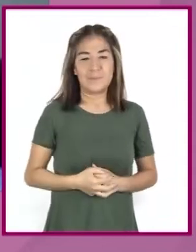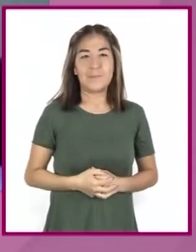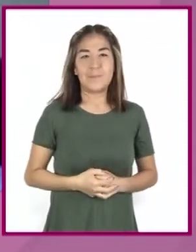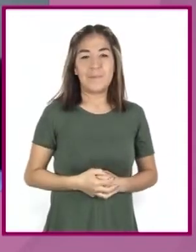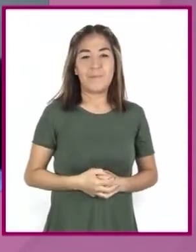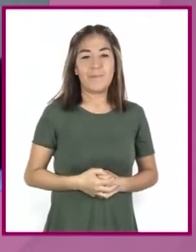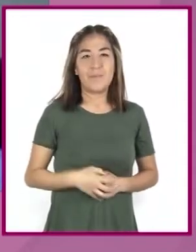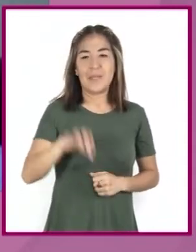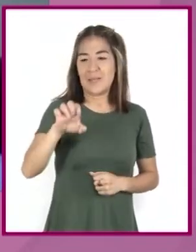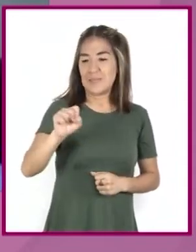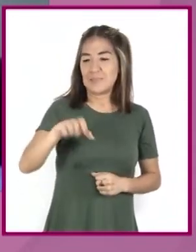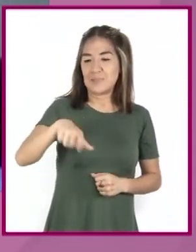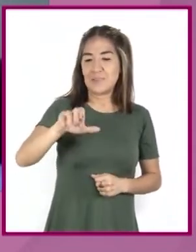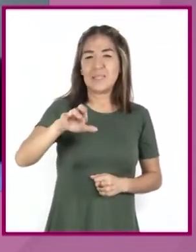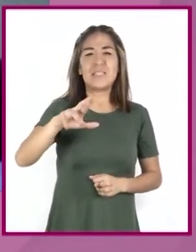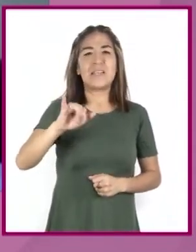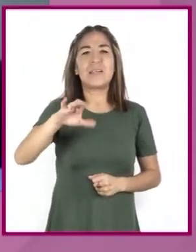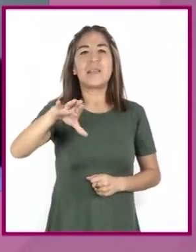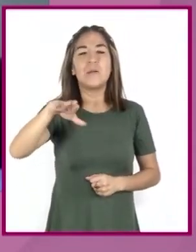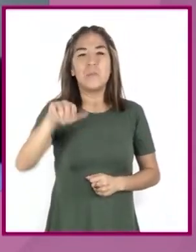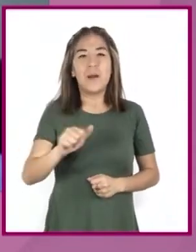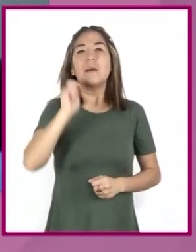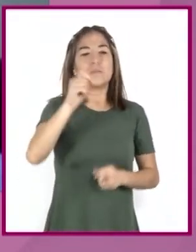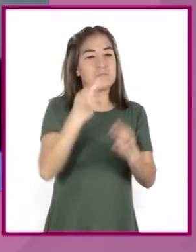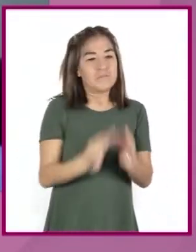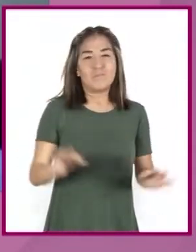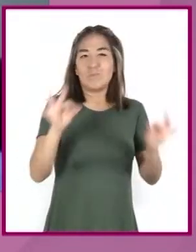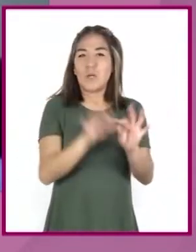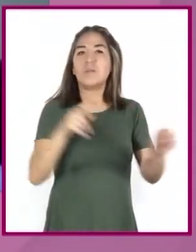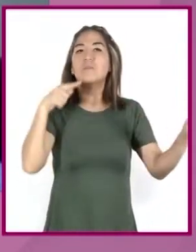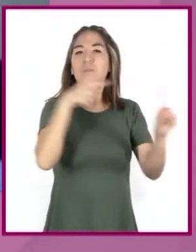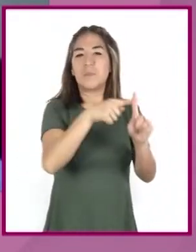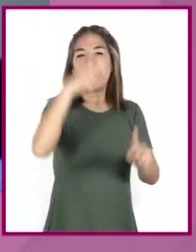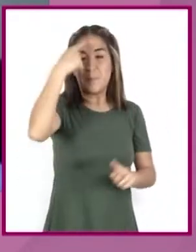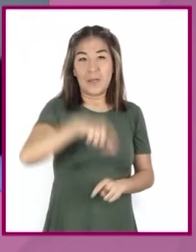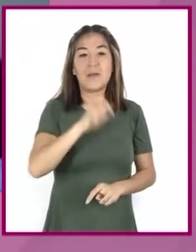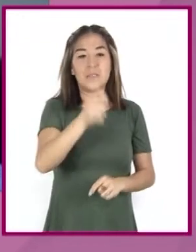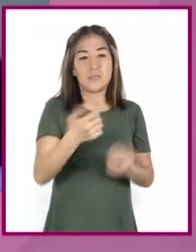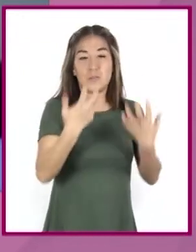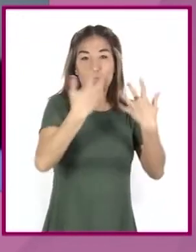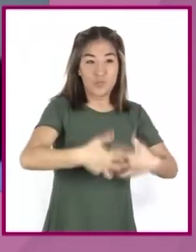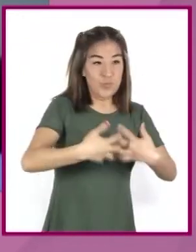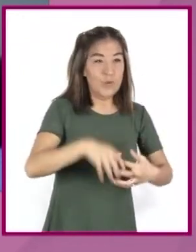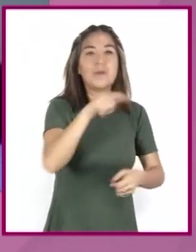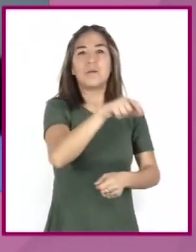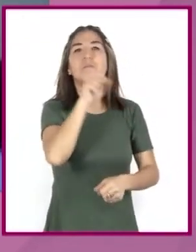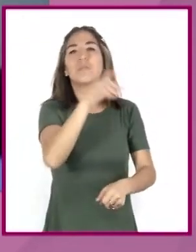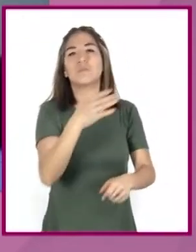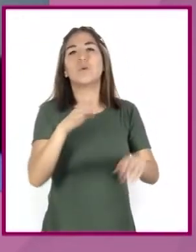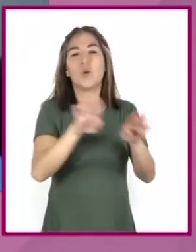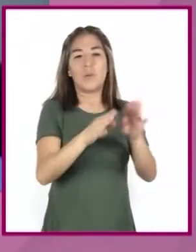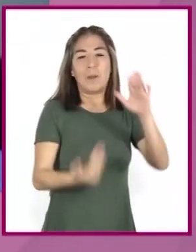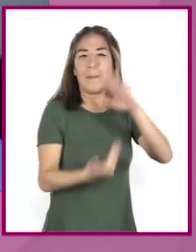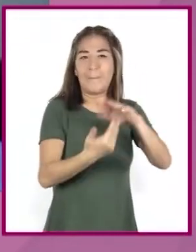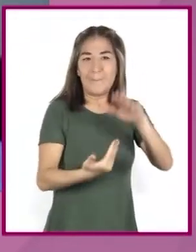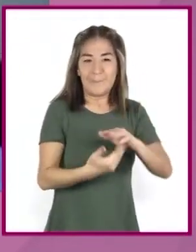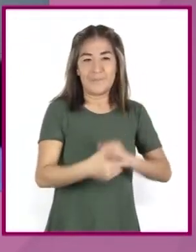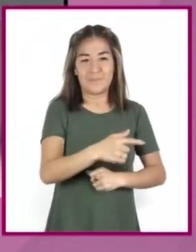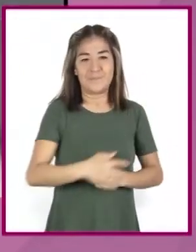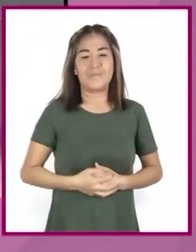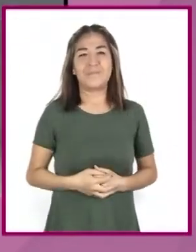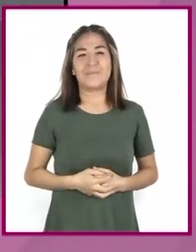El esclerénquima es el principal componente con el que nos fabrica los muebles. Toco